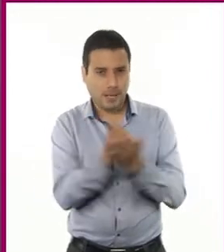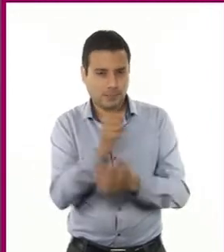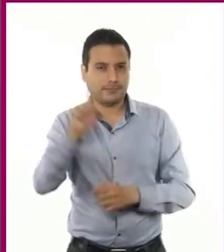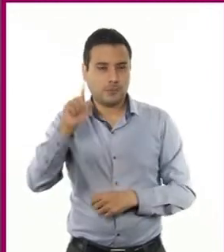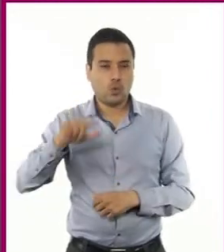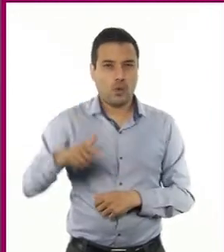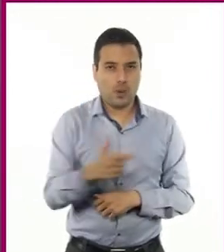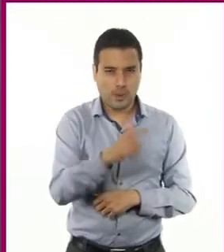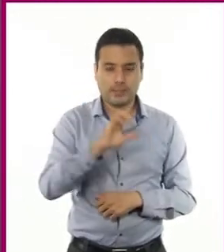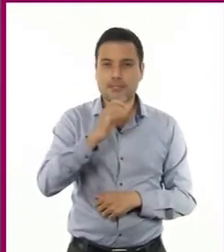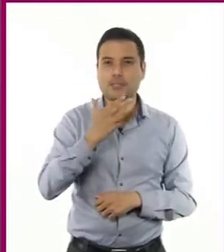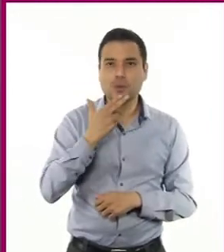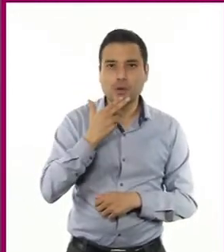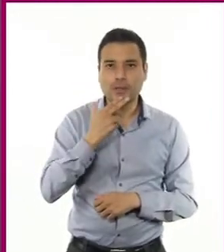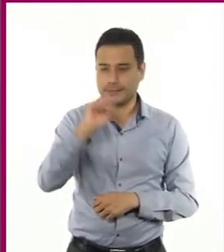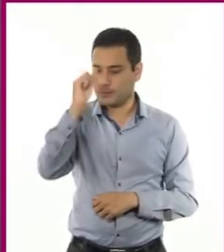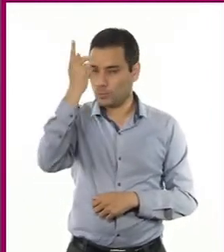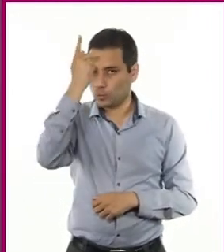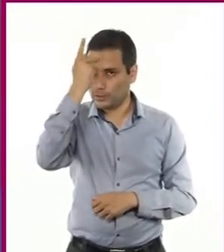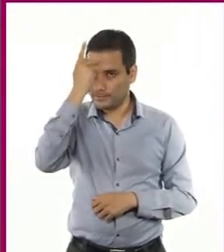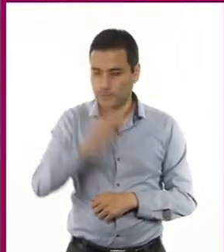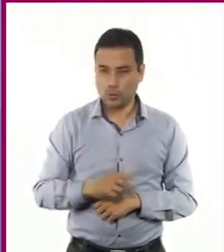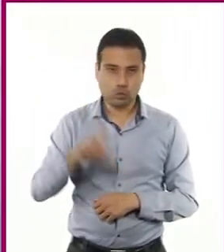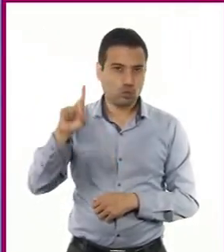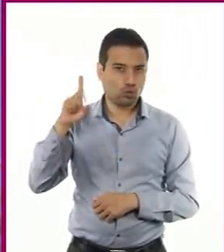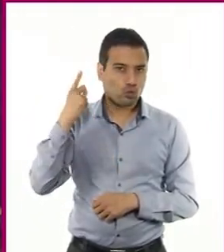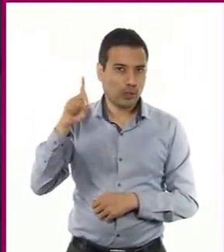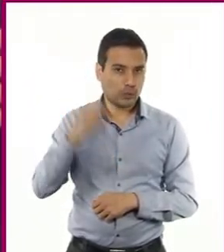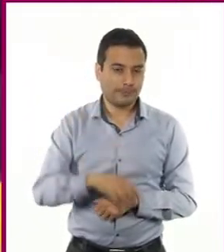Guanajuato, Chihuahua, San Luis Potosí y Durango.